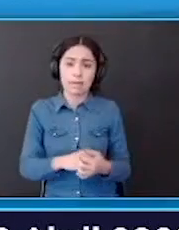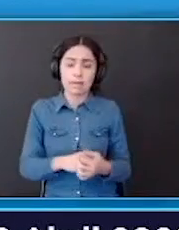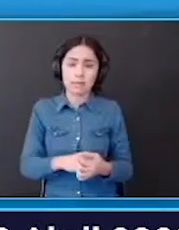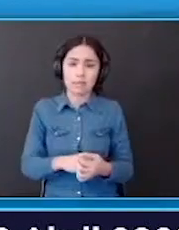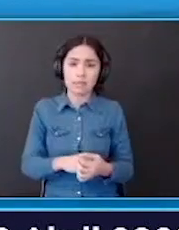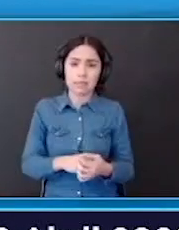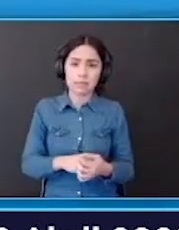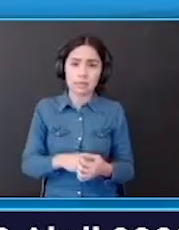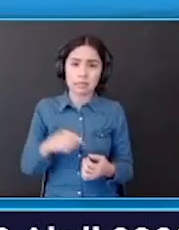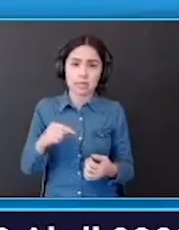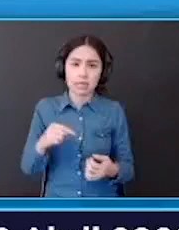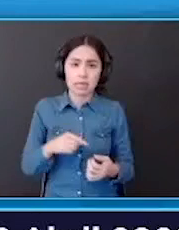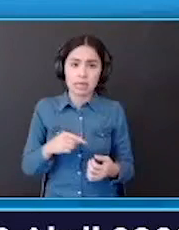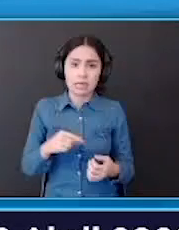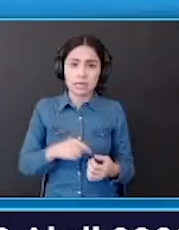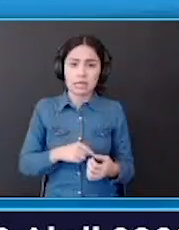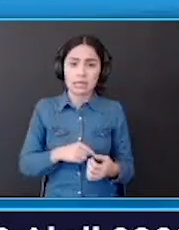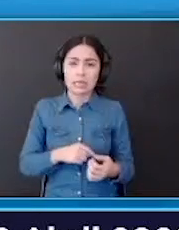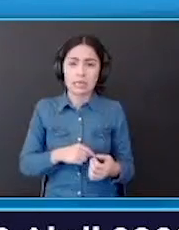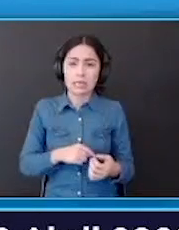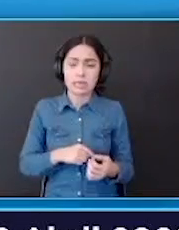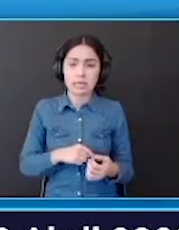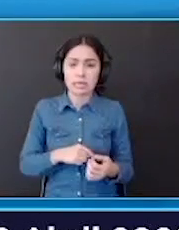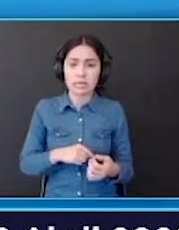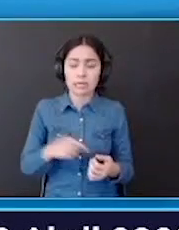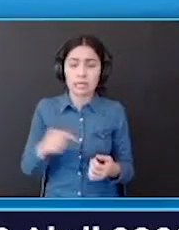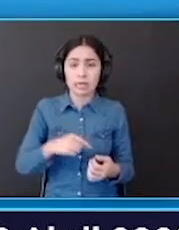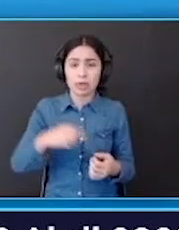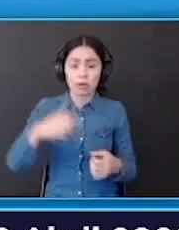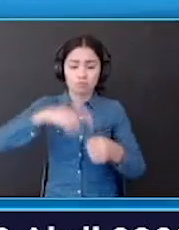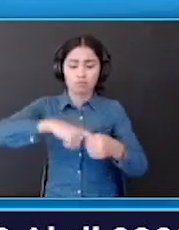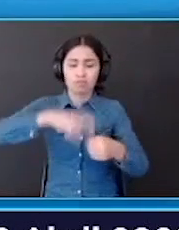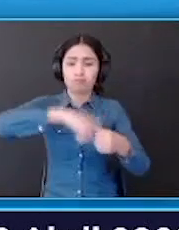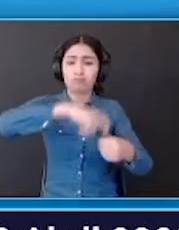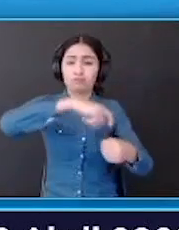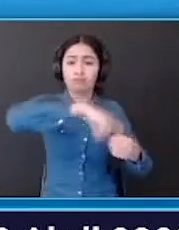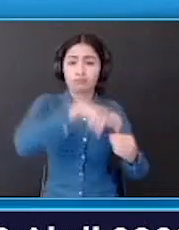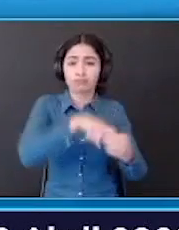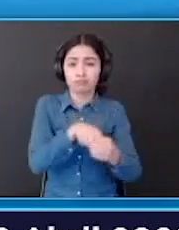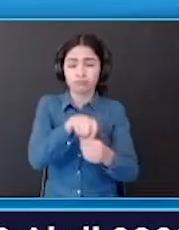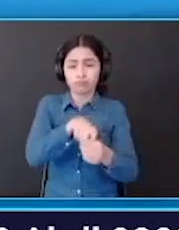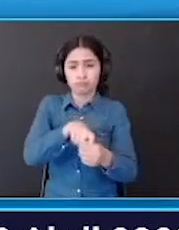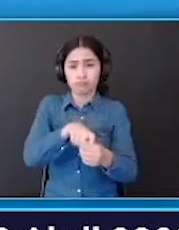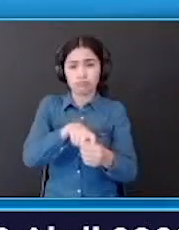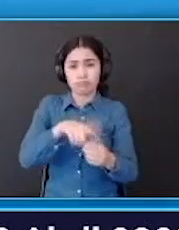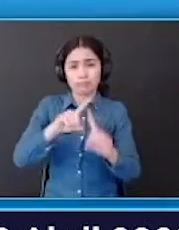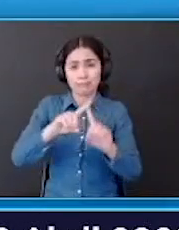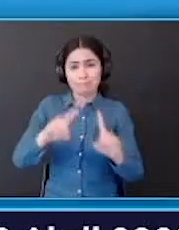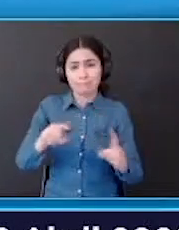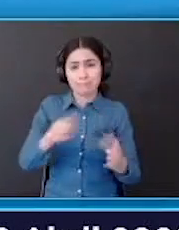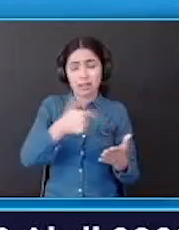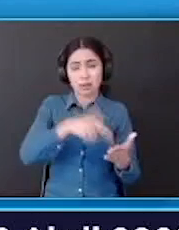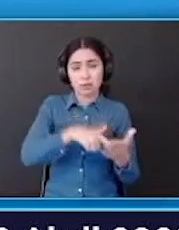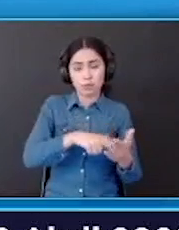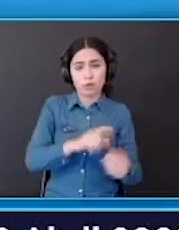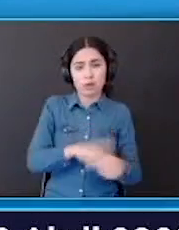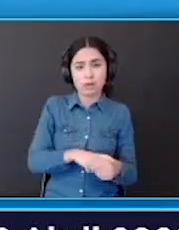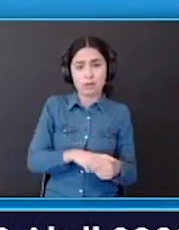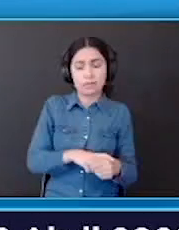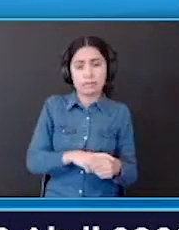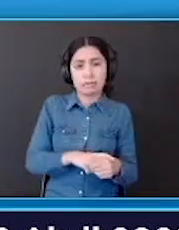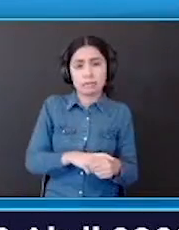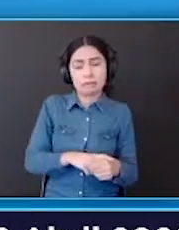ha alimentado de distintas fuentes de financiamiento, particularmente de la